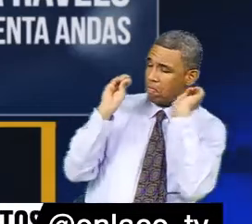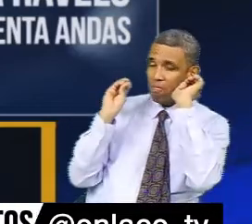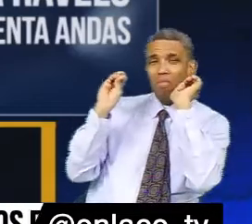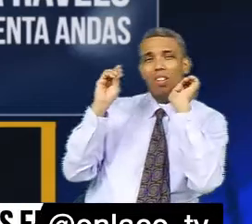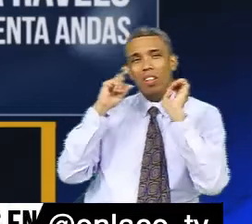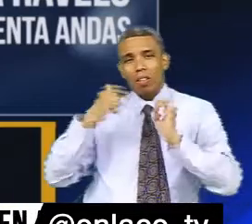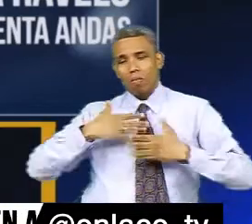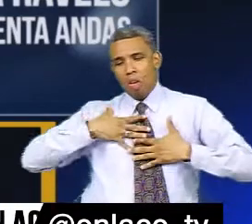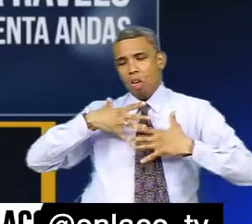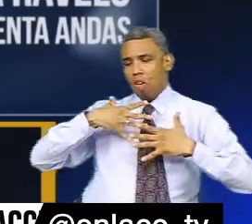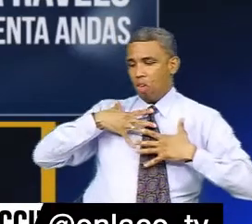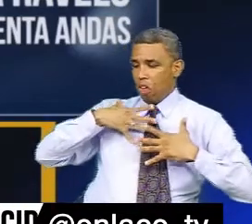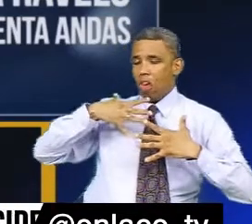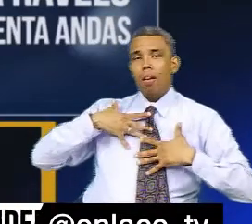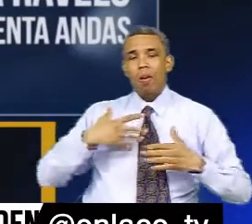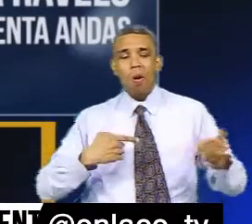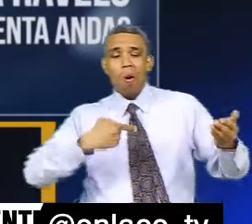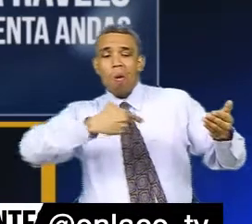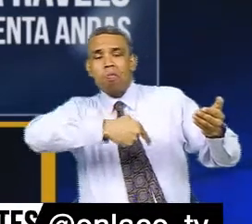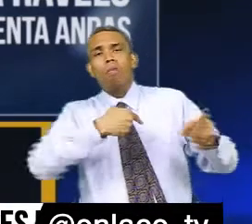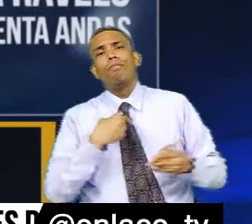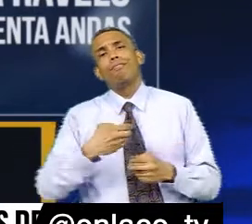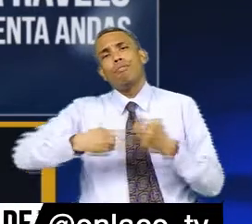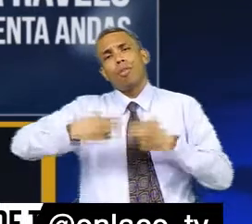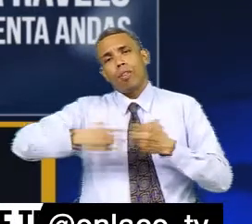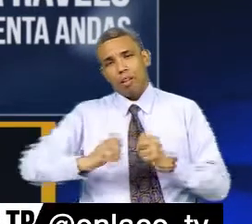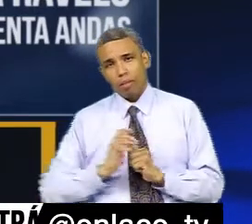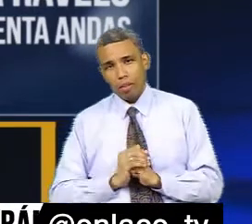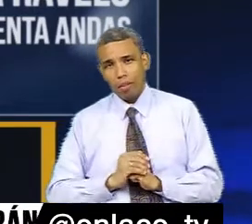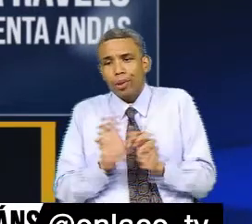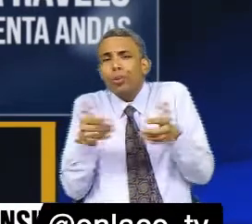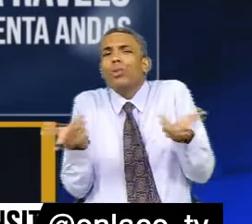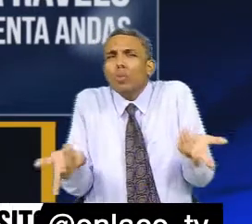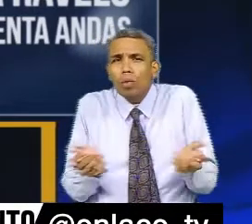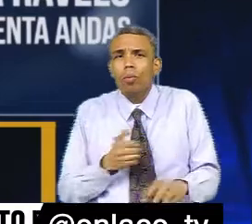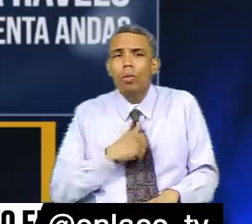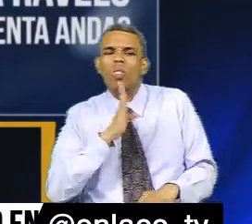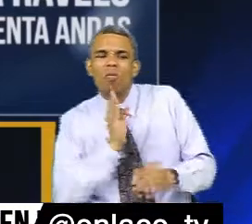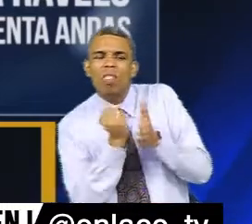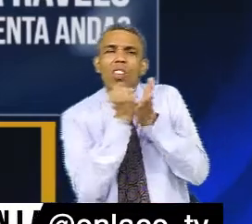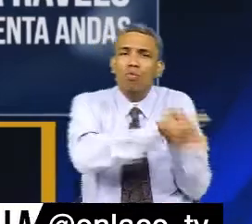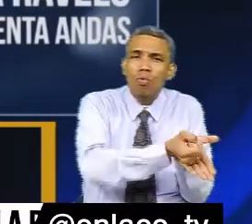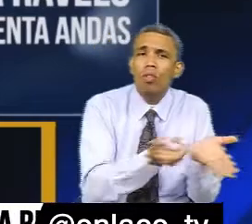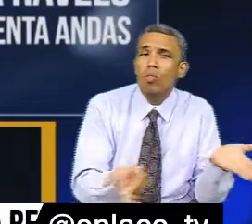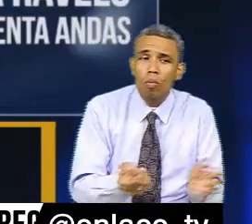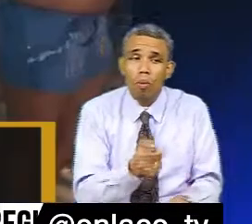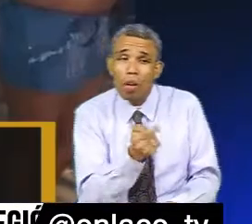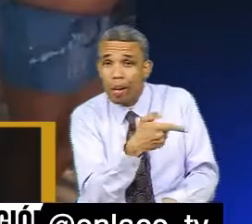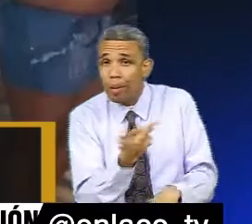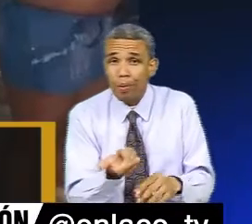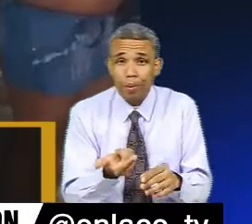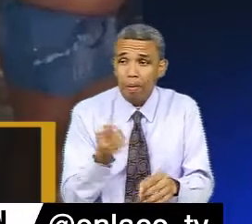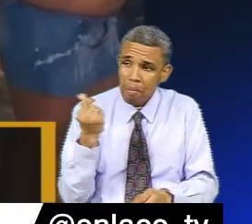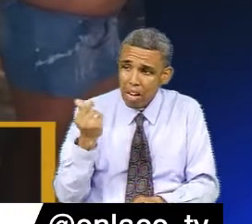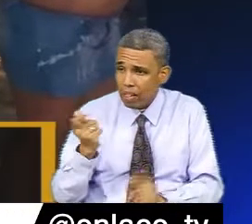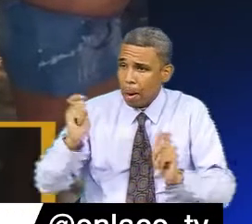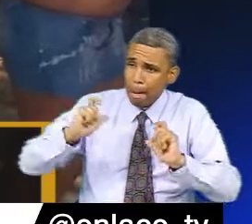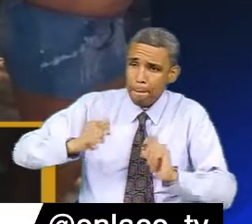y luchando por la vida de estos habitantes de calle que son personas y seres humanos como nosotros. Según